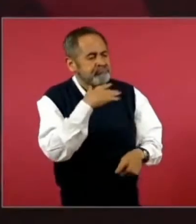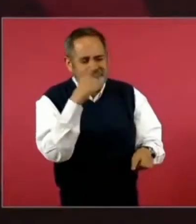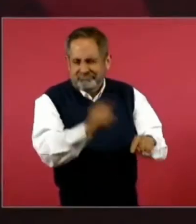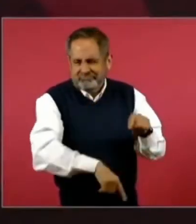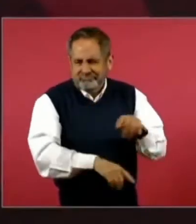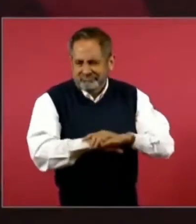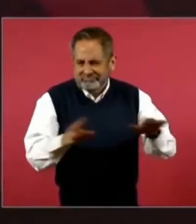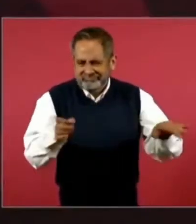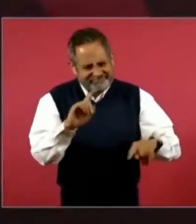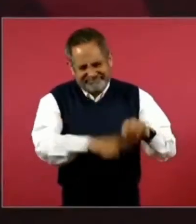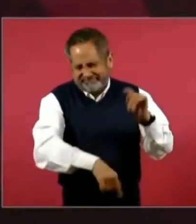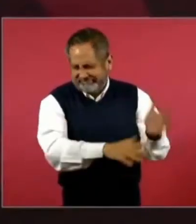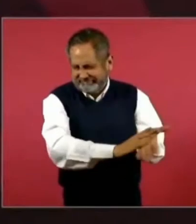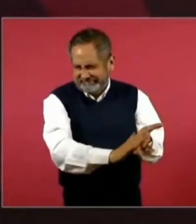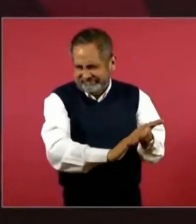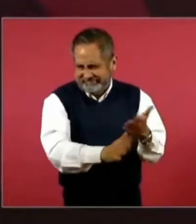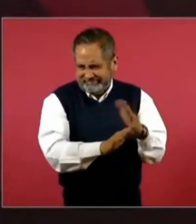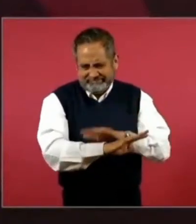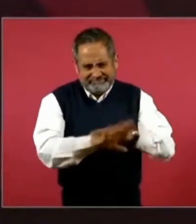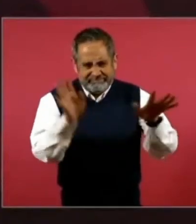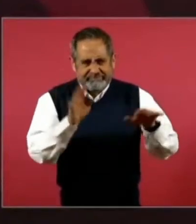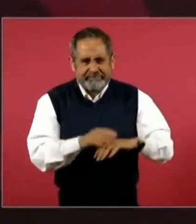de raíz,